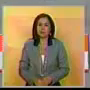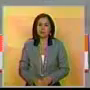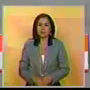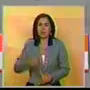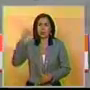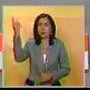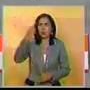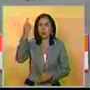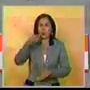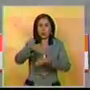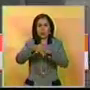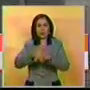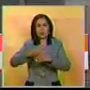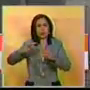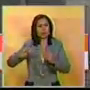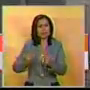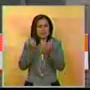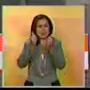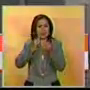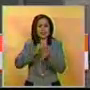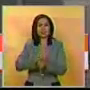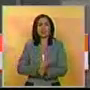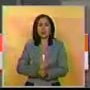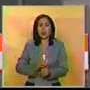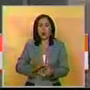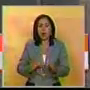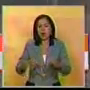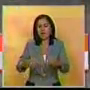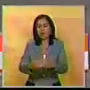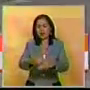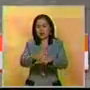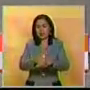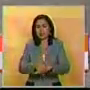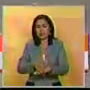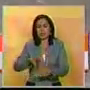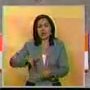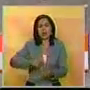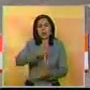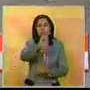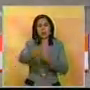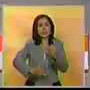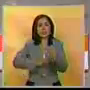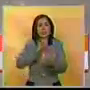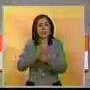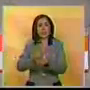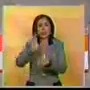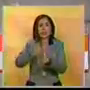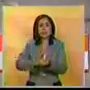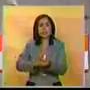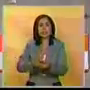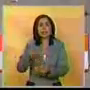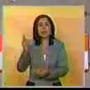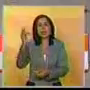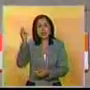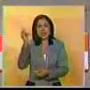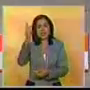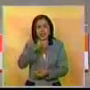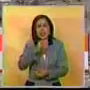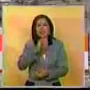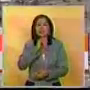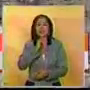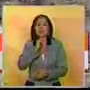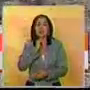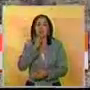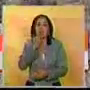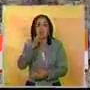Un helicóptero británico fue destruido durante un ataque a la base del Reino Unido en el aeropuerto internacional de la ciudad iraquí de Basora, que dejó